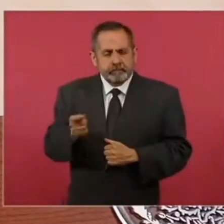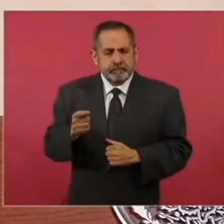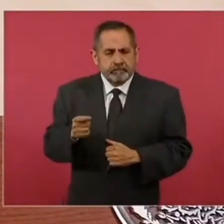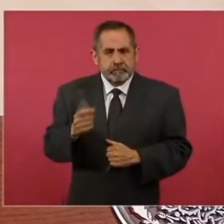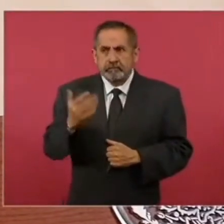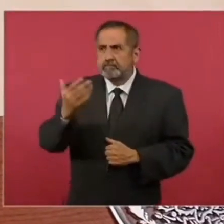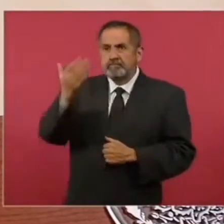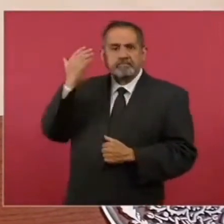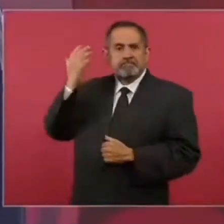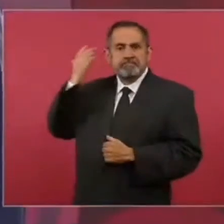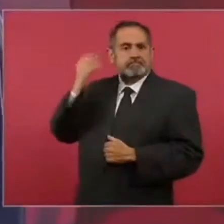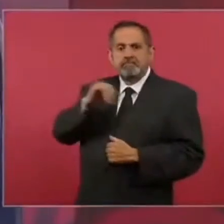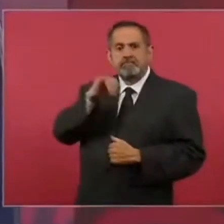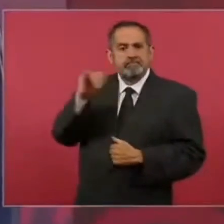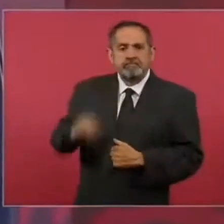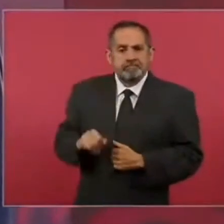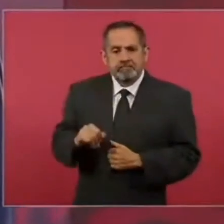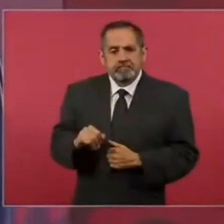algo nunca visto,